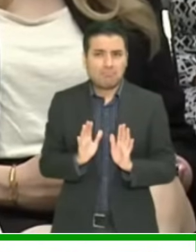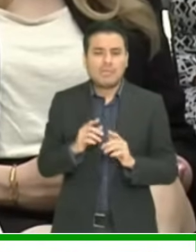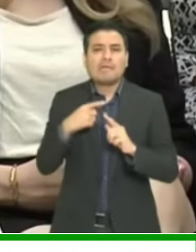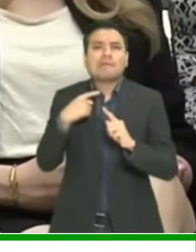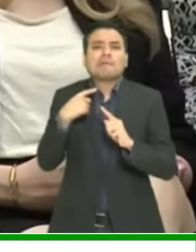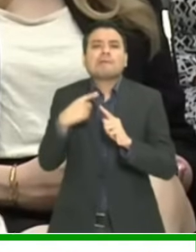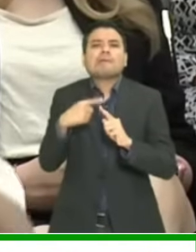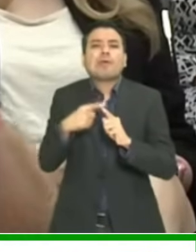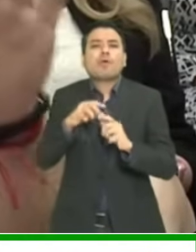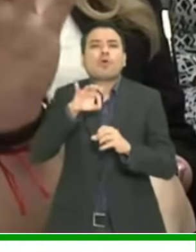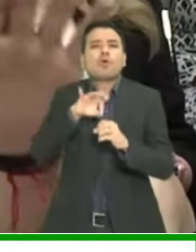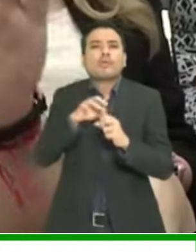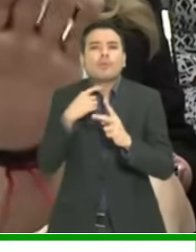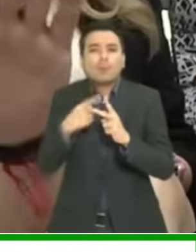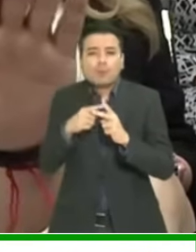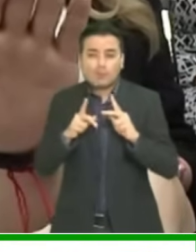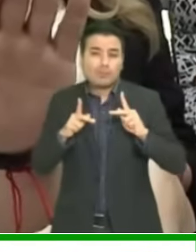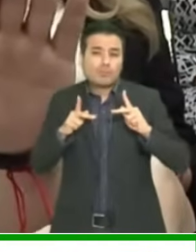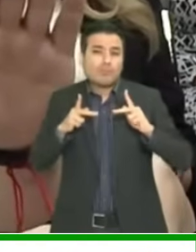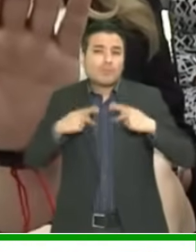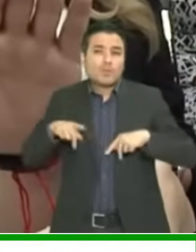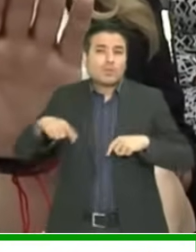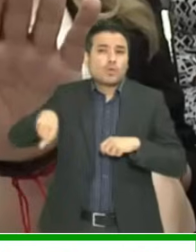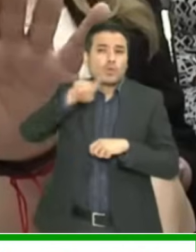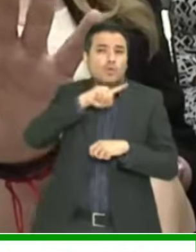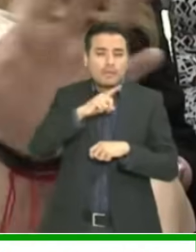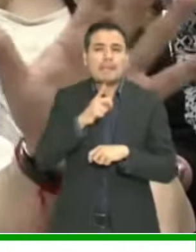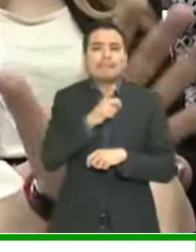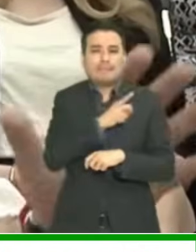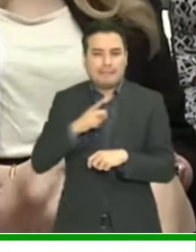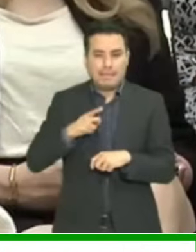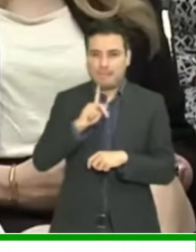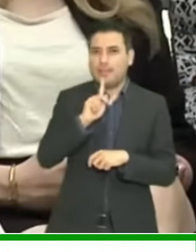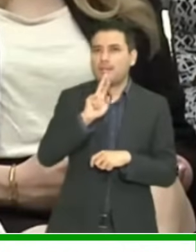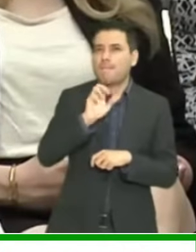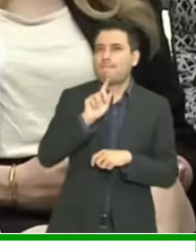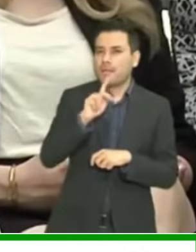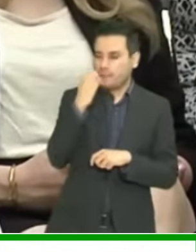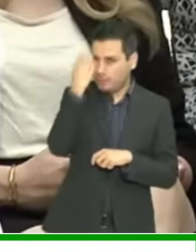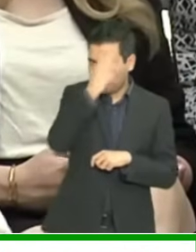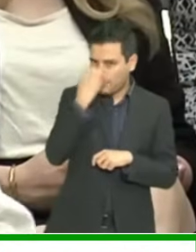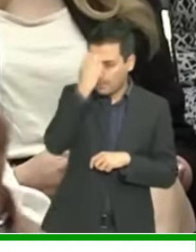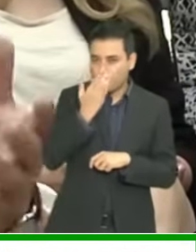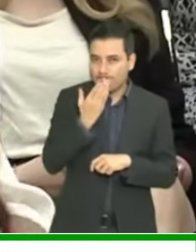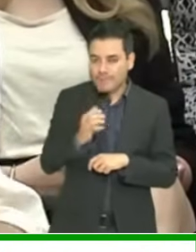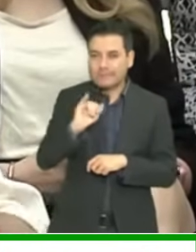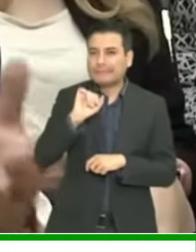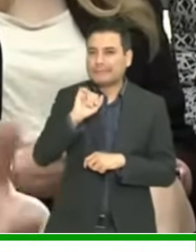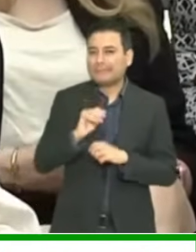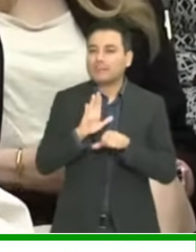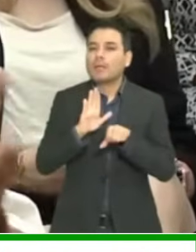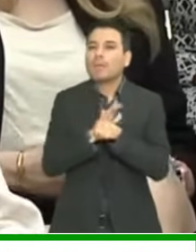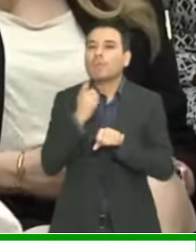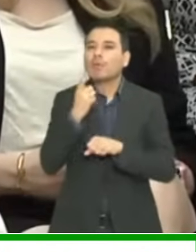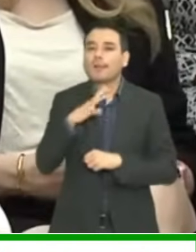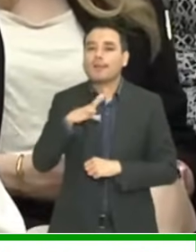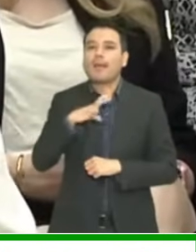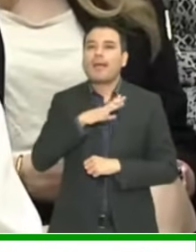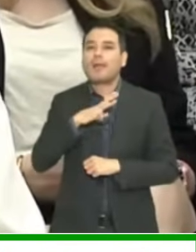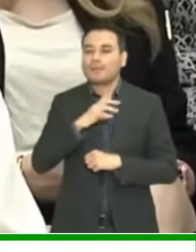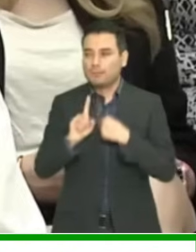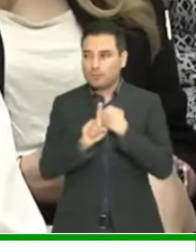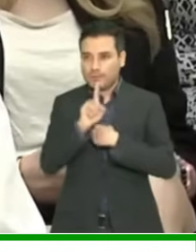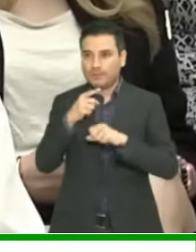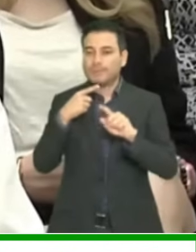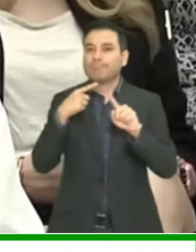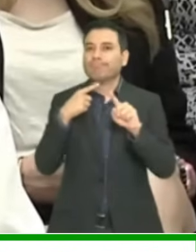de los vecinos. Sí creo que es muy importante revisar el PREP. Sí lo creo. Porque hemos encontrado inconsistencias, diferencias, y